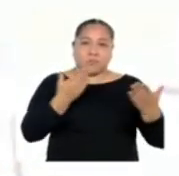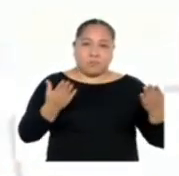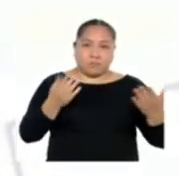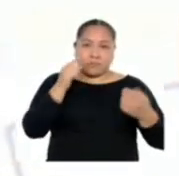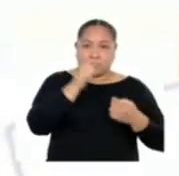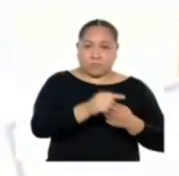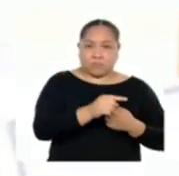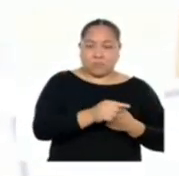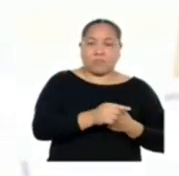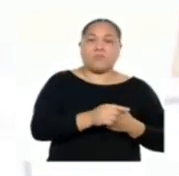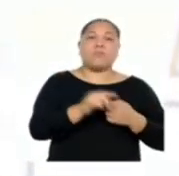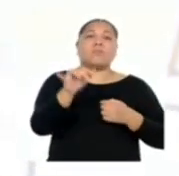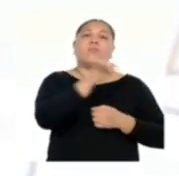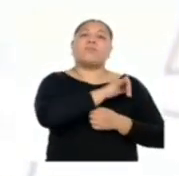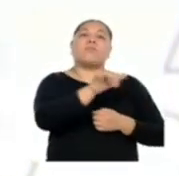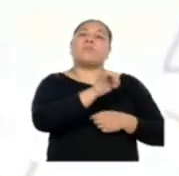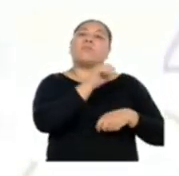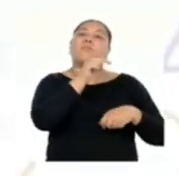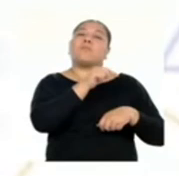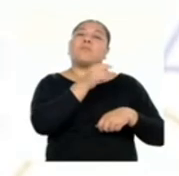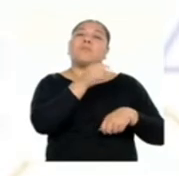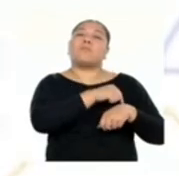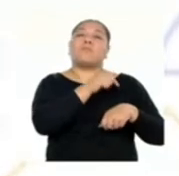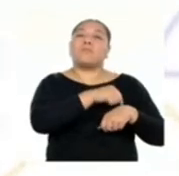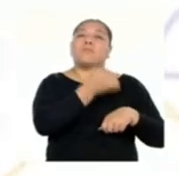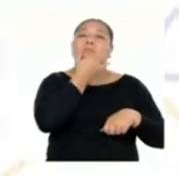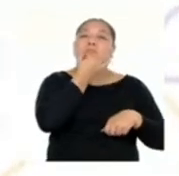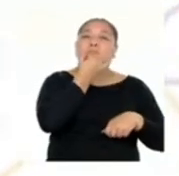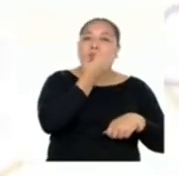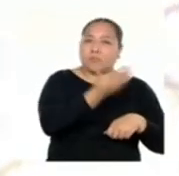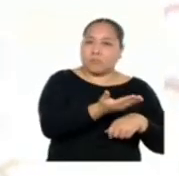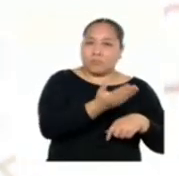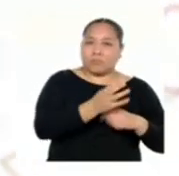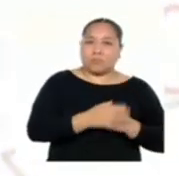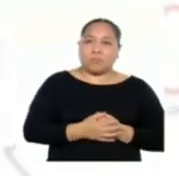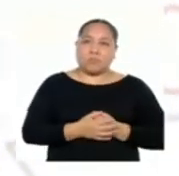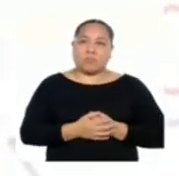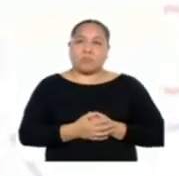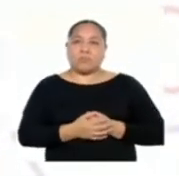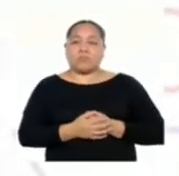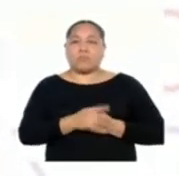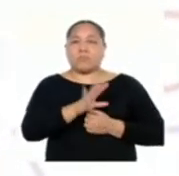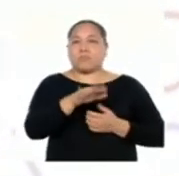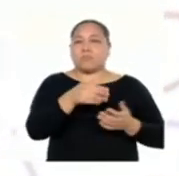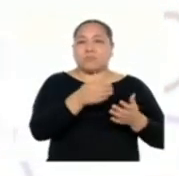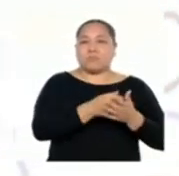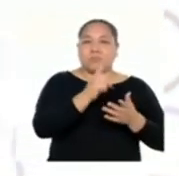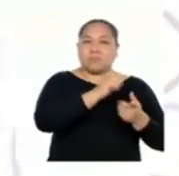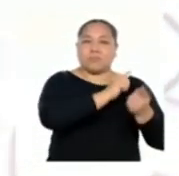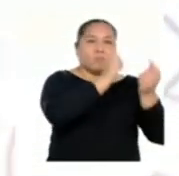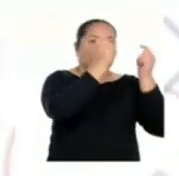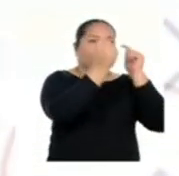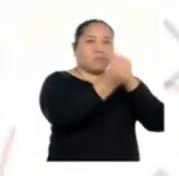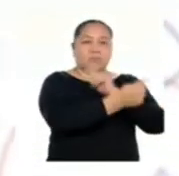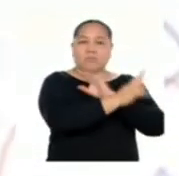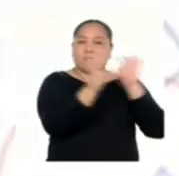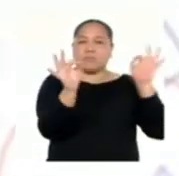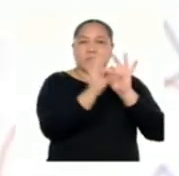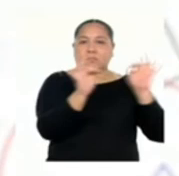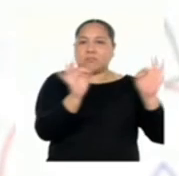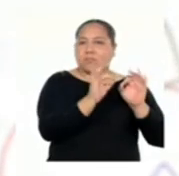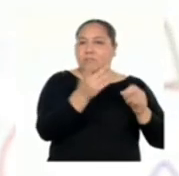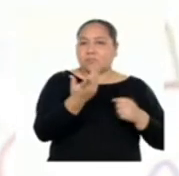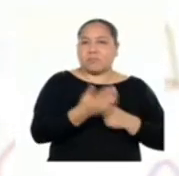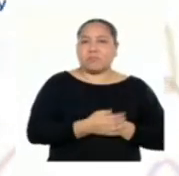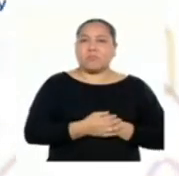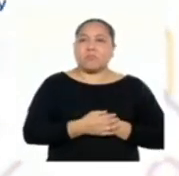elaborado prácticamente al mismo tiempo que los acontecimientos que queremos conocer. Llegan sin ser transformadas por ninguna